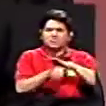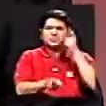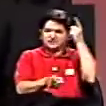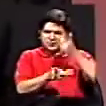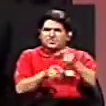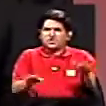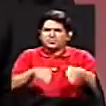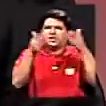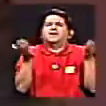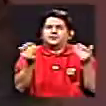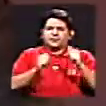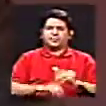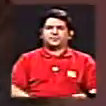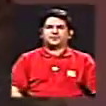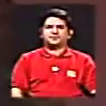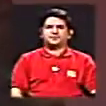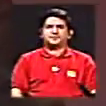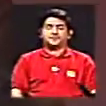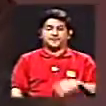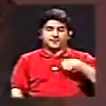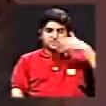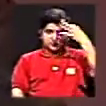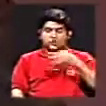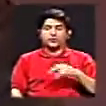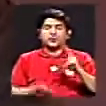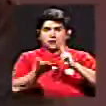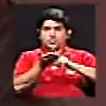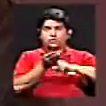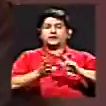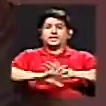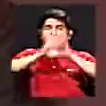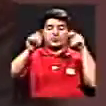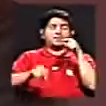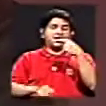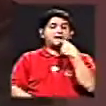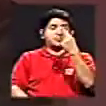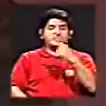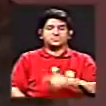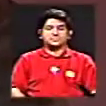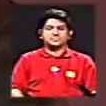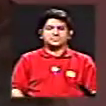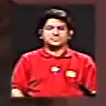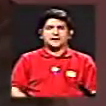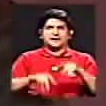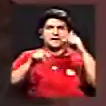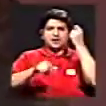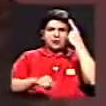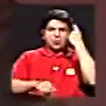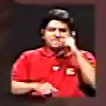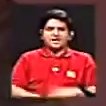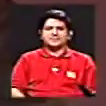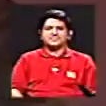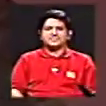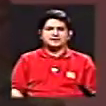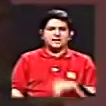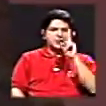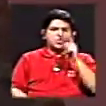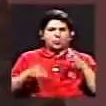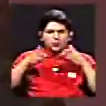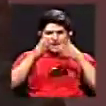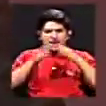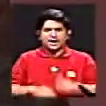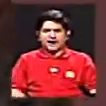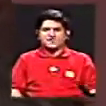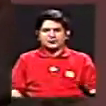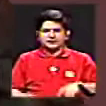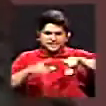correctamente. Sí, bueno, creo que el contrato es bastante claro, ustedes lo citan ahí. Hay que entender que el mantenimiento de una carretera